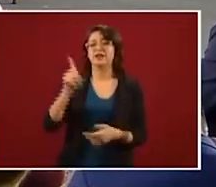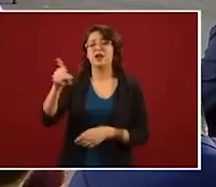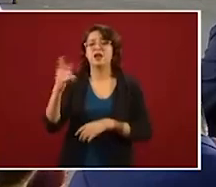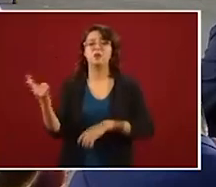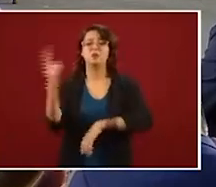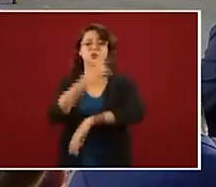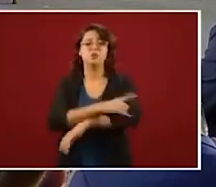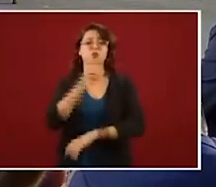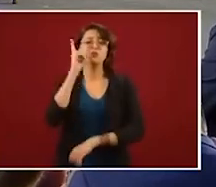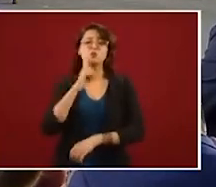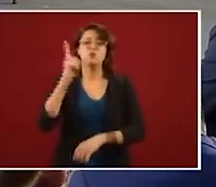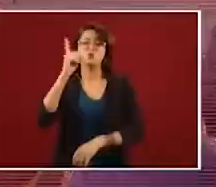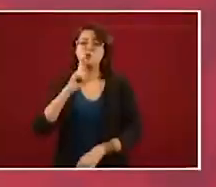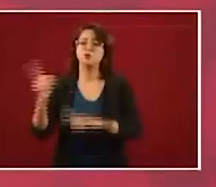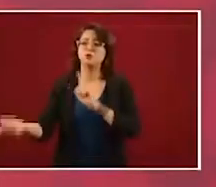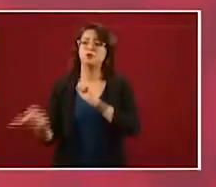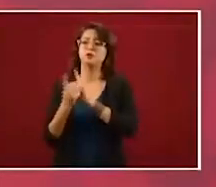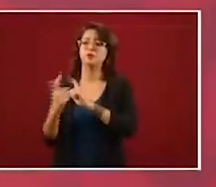oiga,